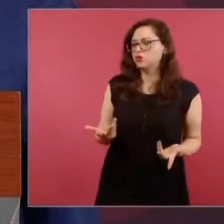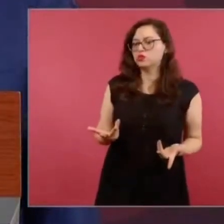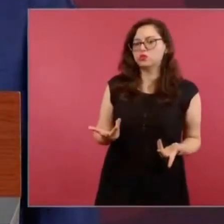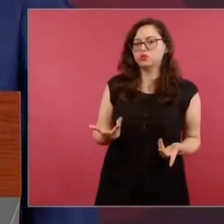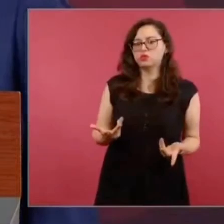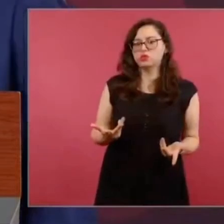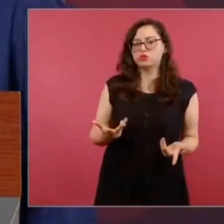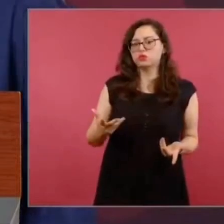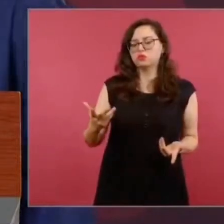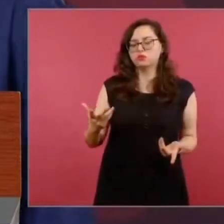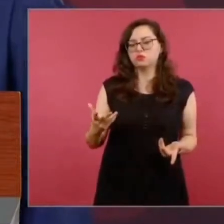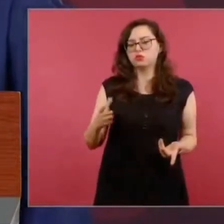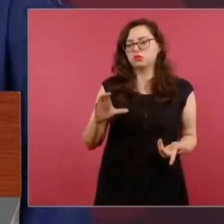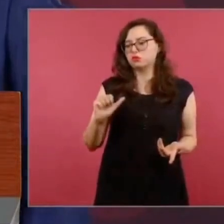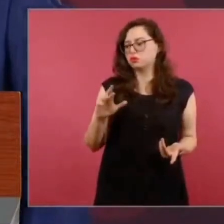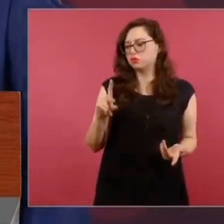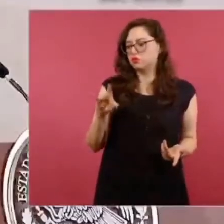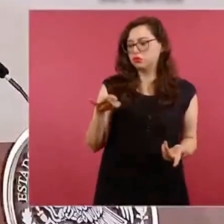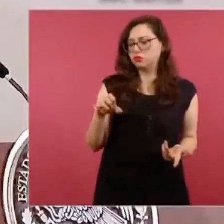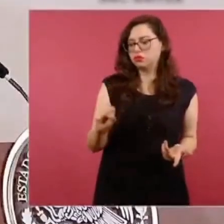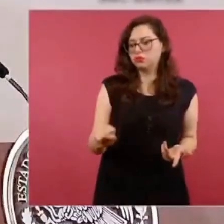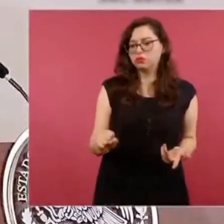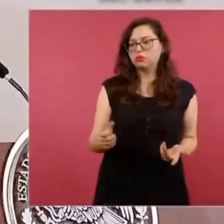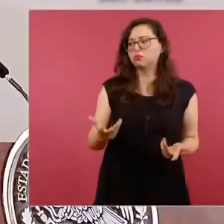están los Lázaro Cárdenas?